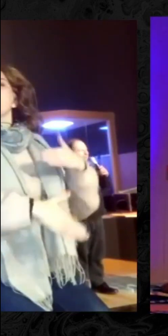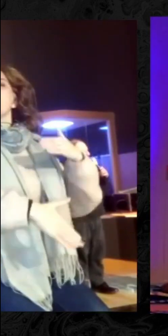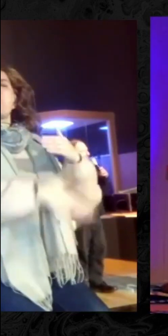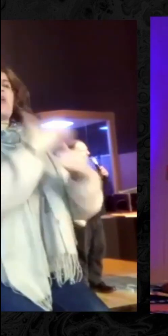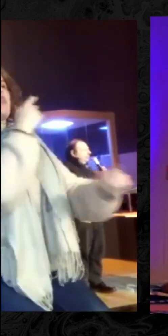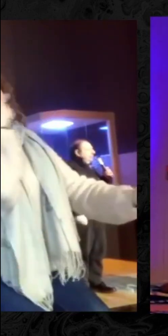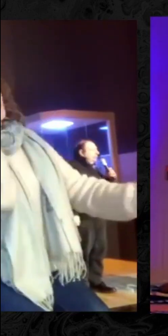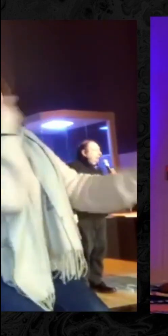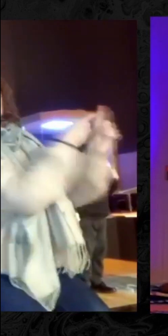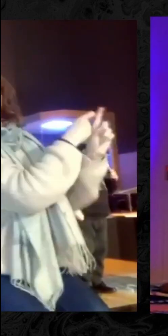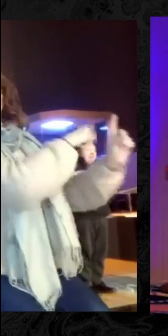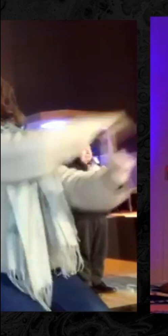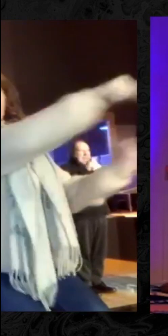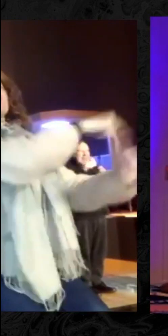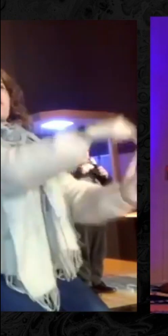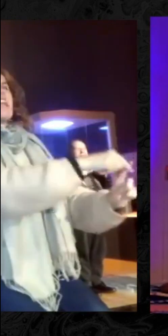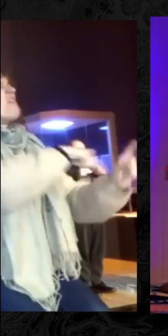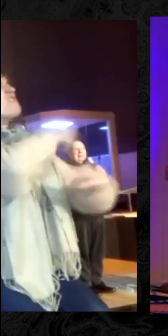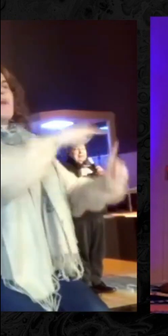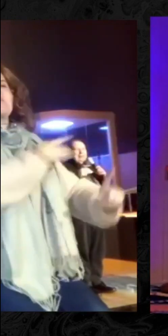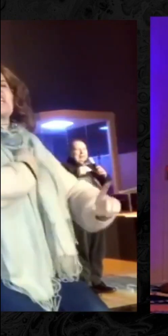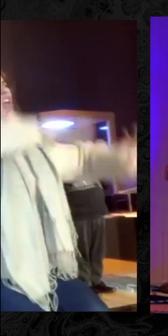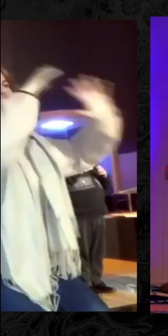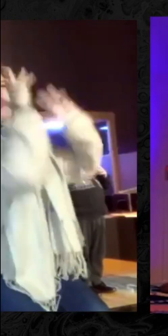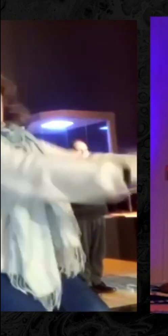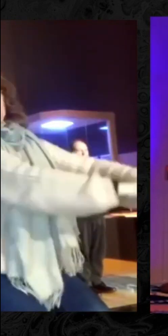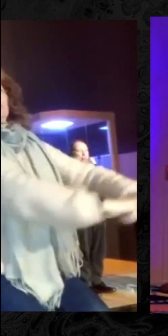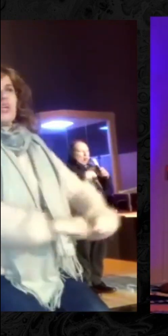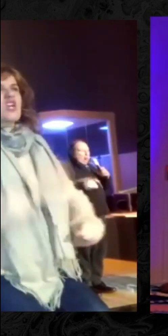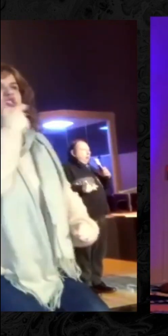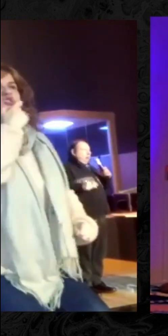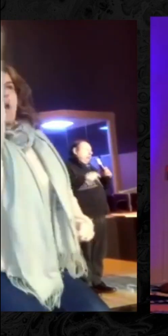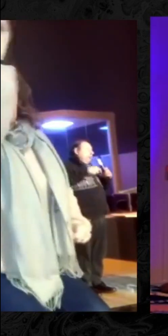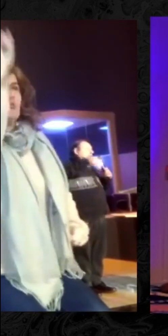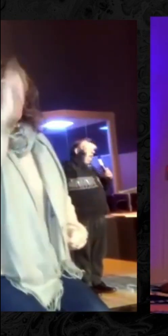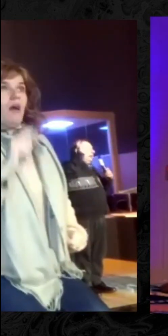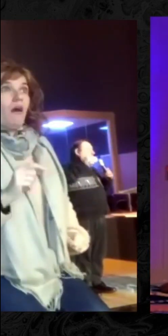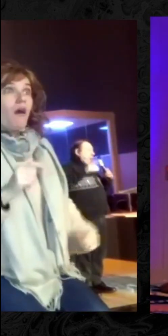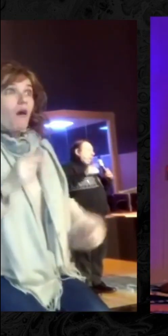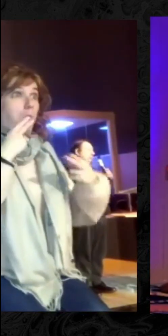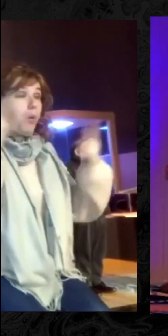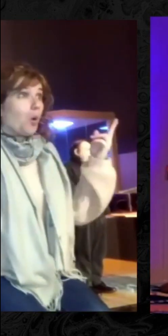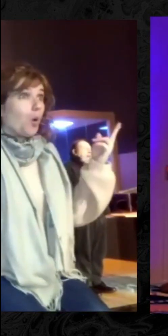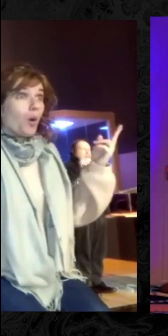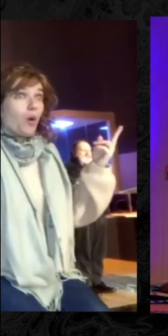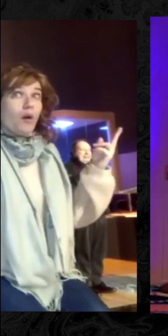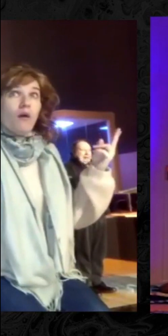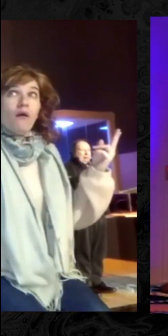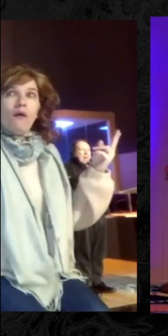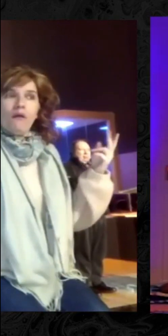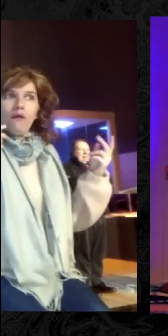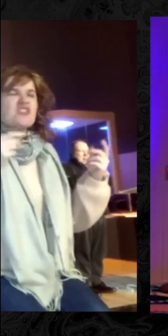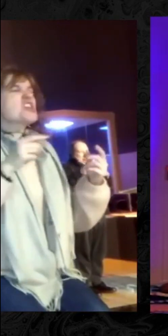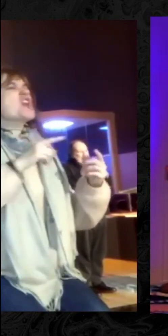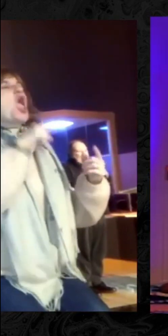si quieren pero la destrucción de la familia no bueno se destruirán ellos pero en los cristianos